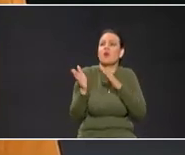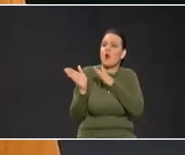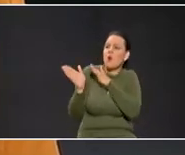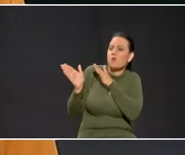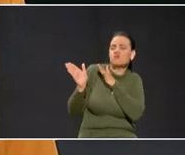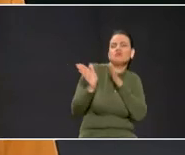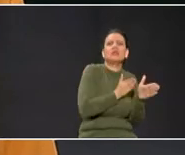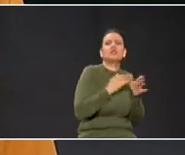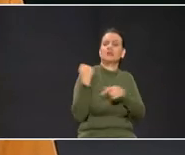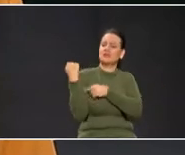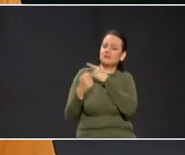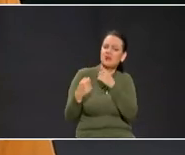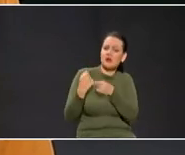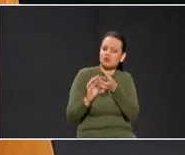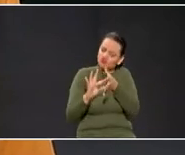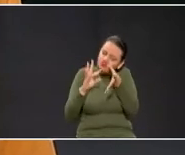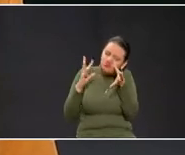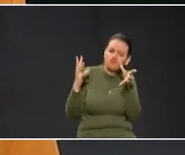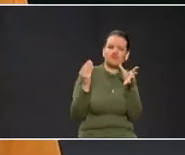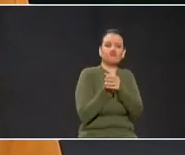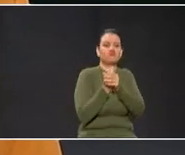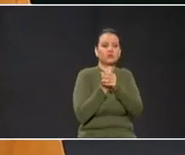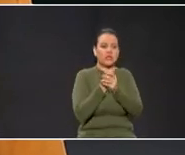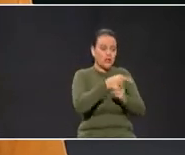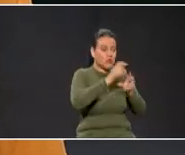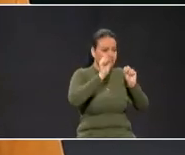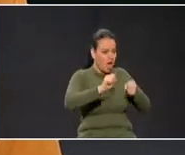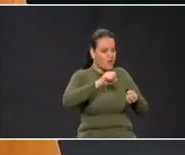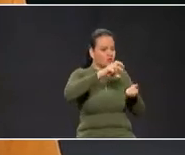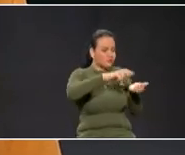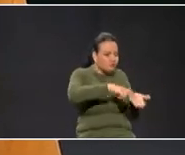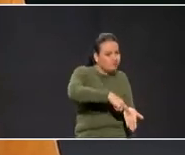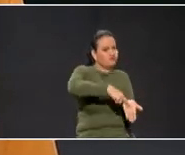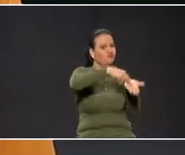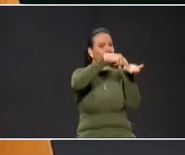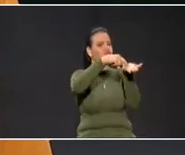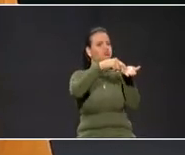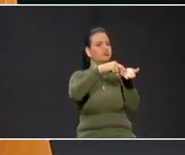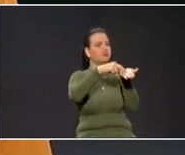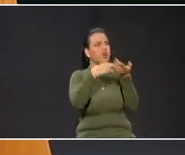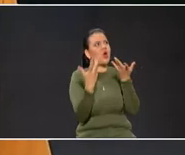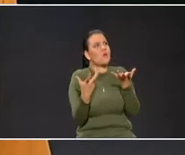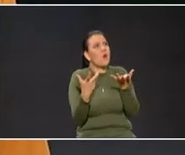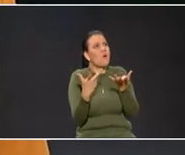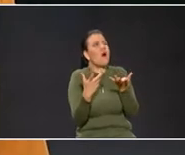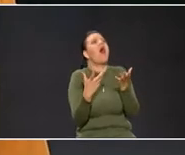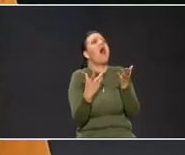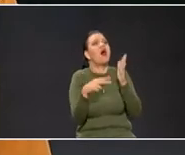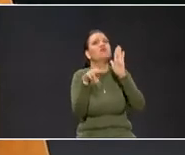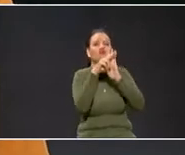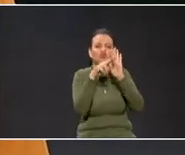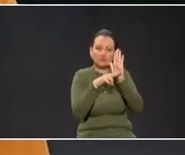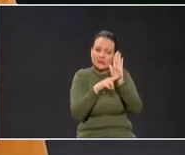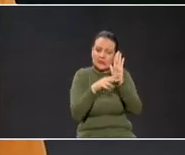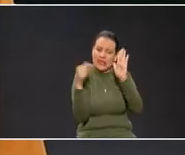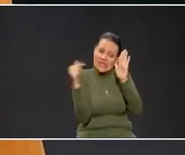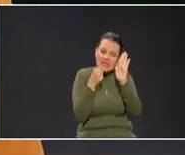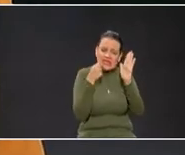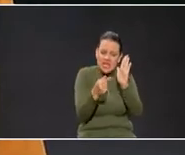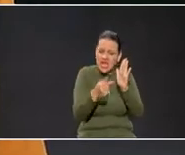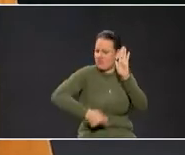que tiene que ver con su rehabilitación desde una política de reacción inmediata para atender sus